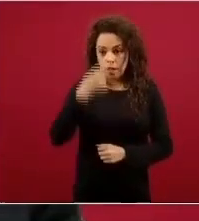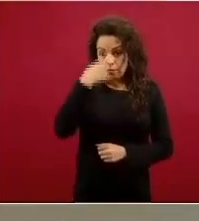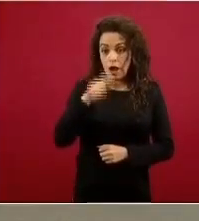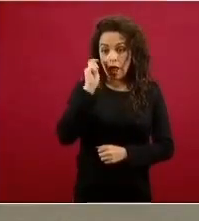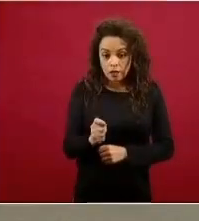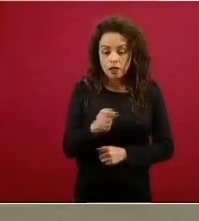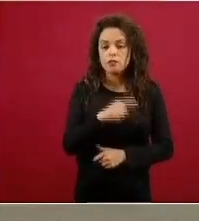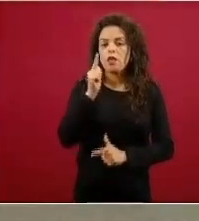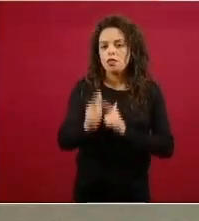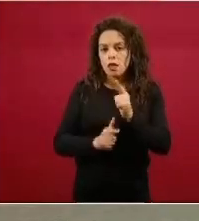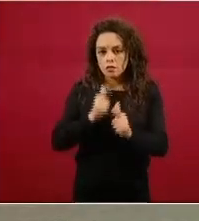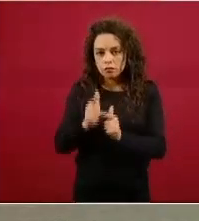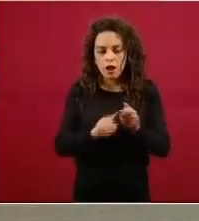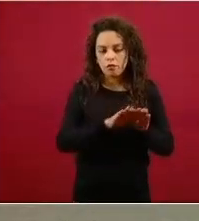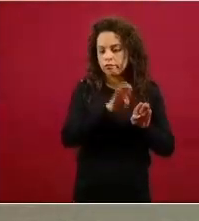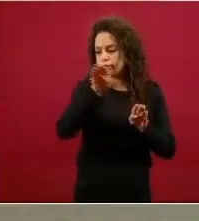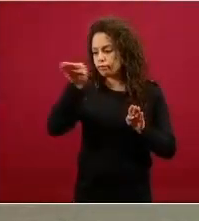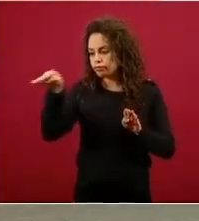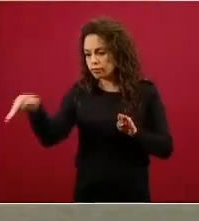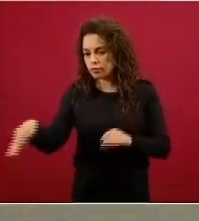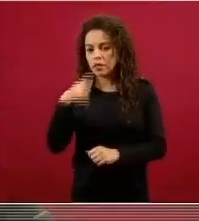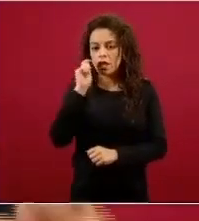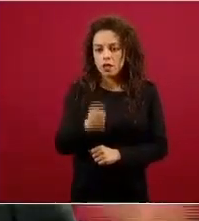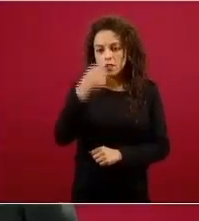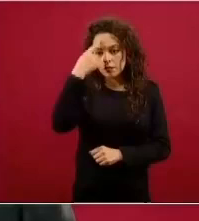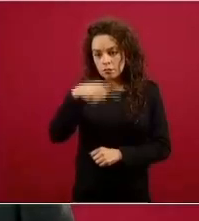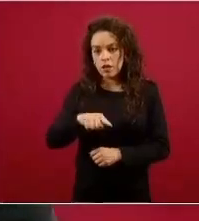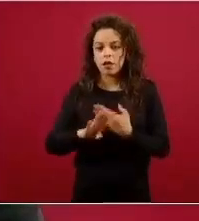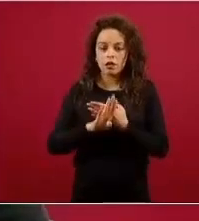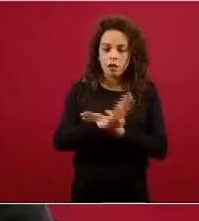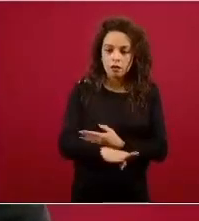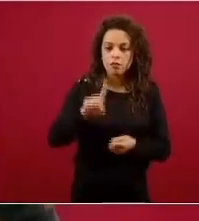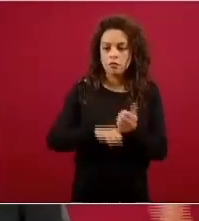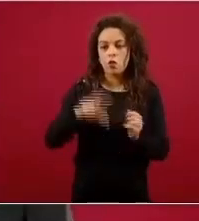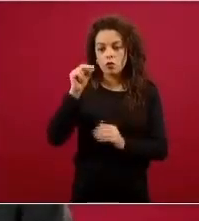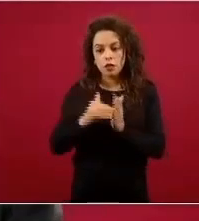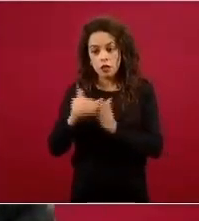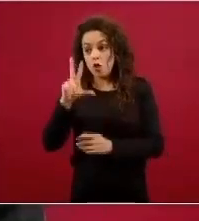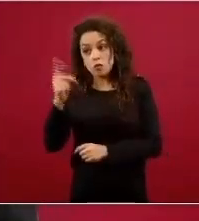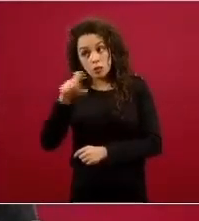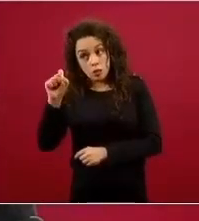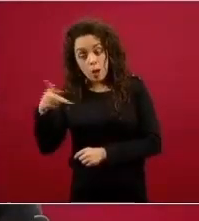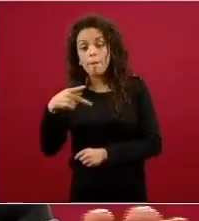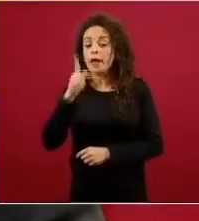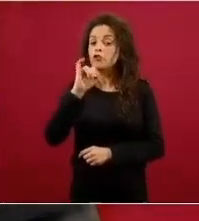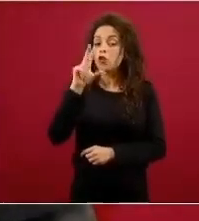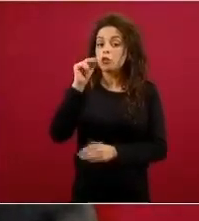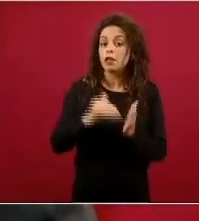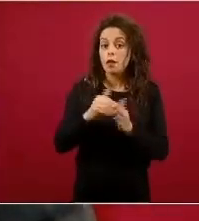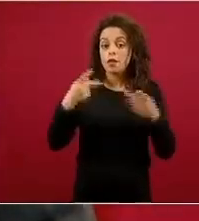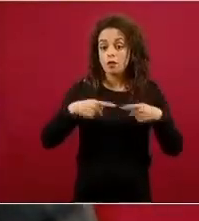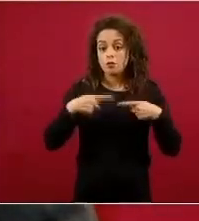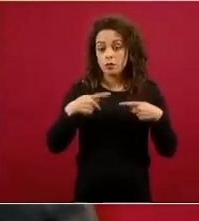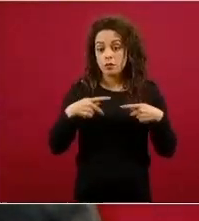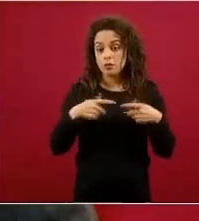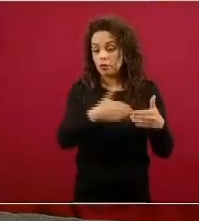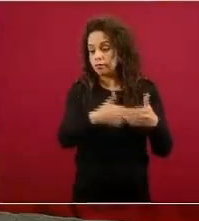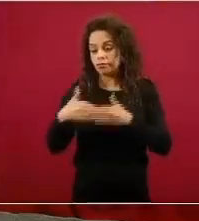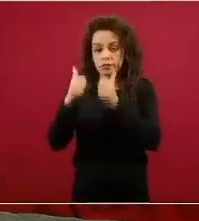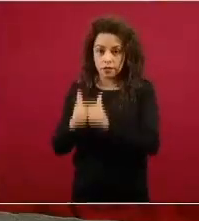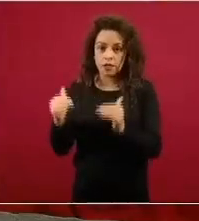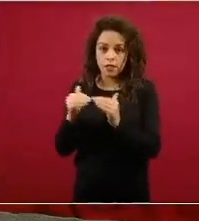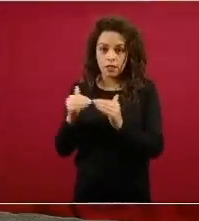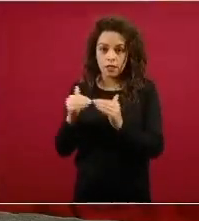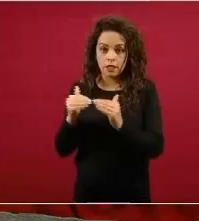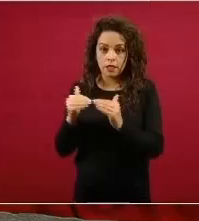una curva lenta, una curva plana, producto de la mitigación comunitaria, donde 80 millones, no 127, pero sí 80 millones de personas salieron de la circulación pública.